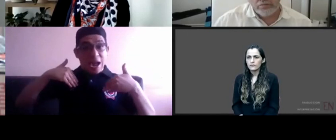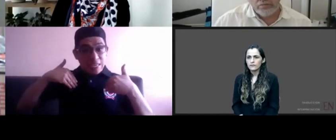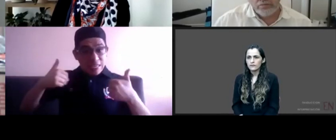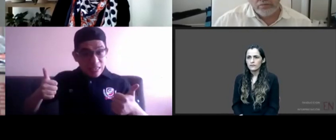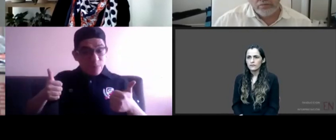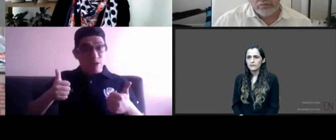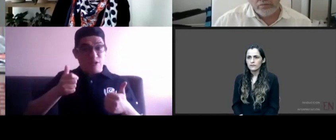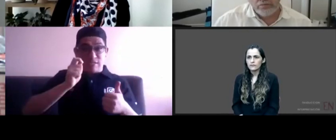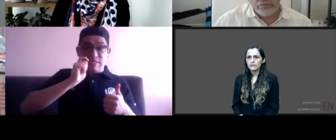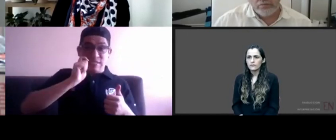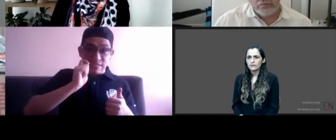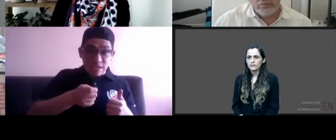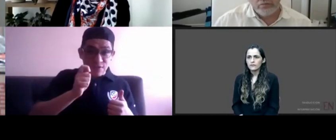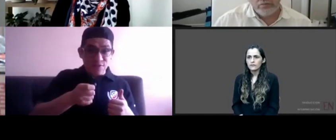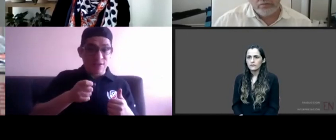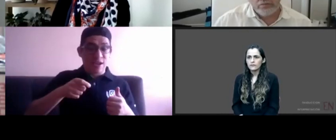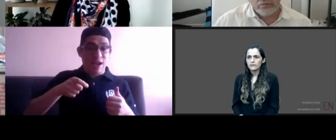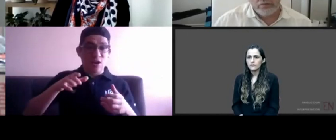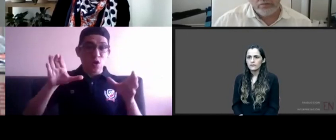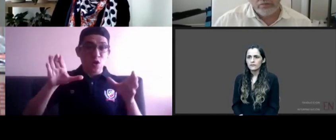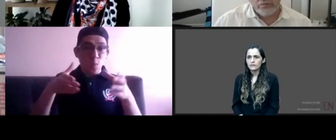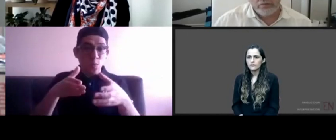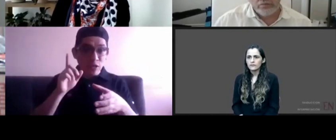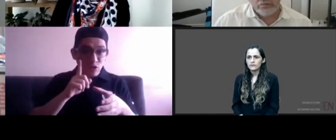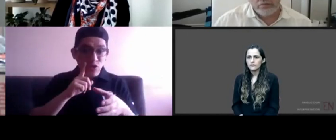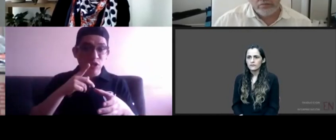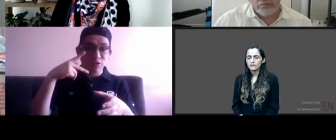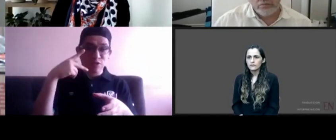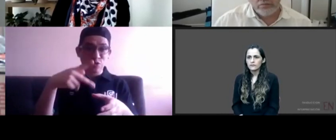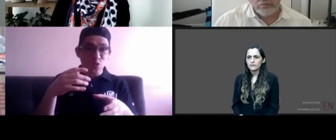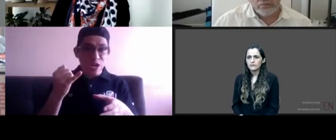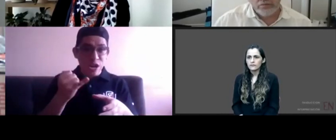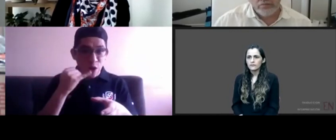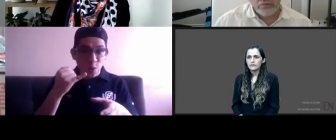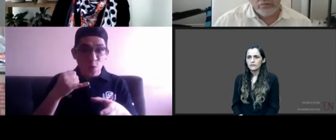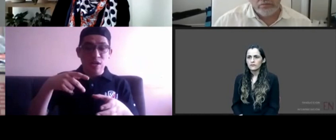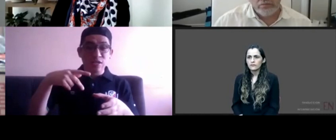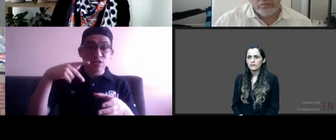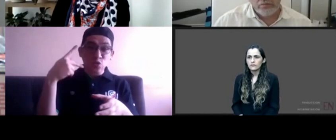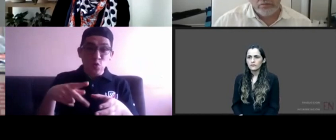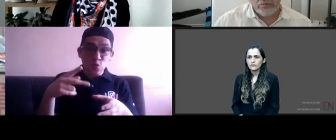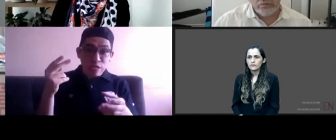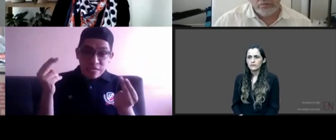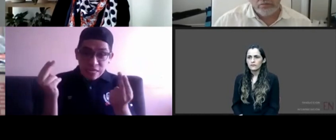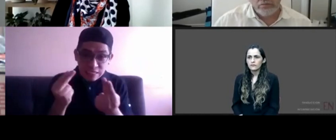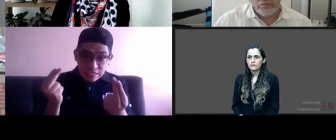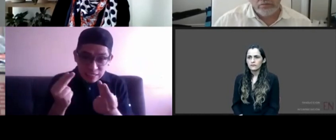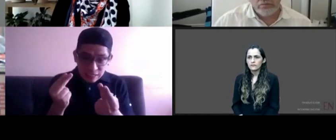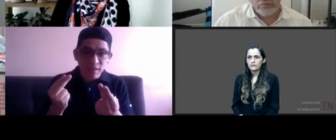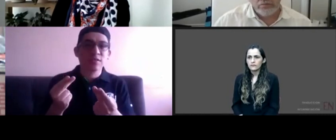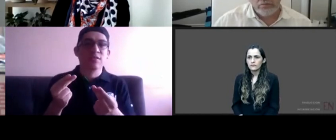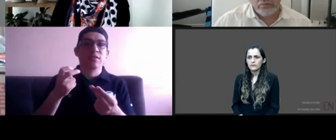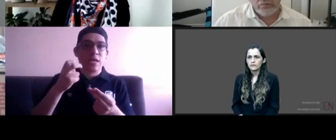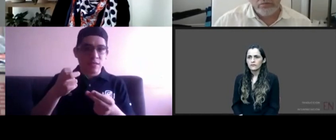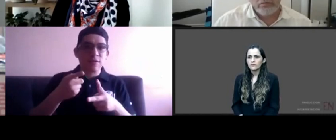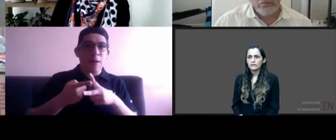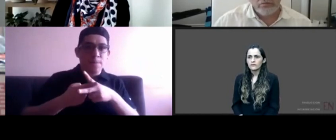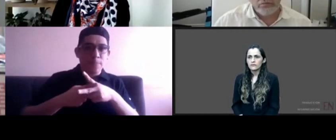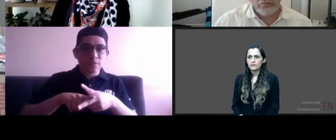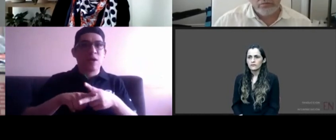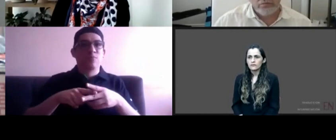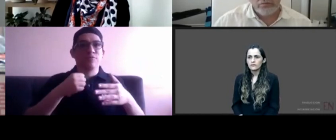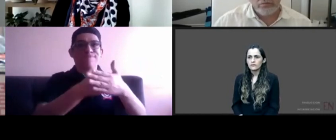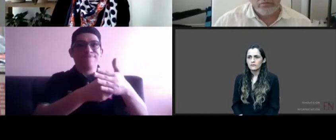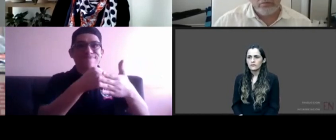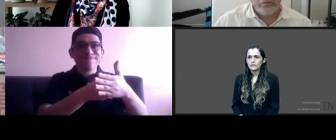requiere socializar, pero previo a ello se requiere un entendimiento de cuál